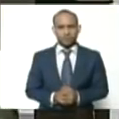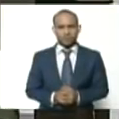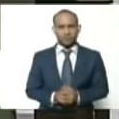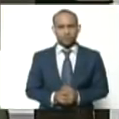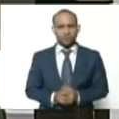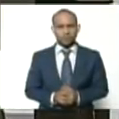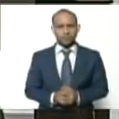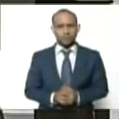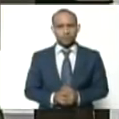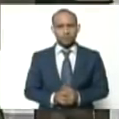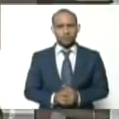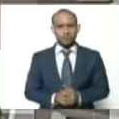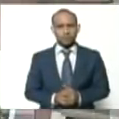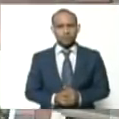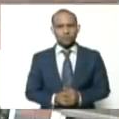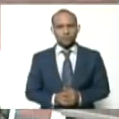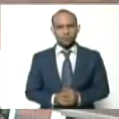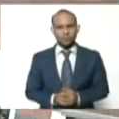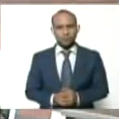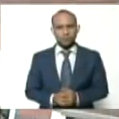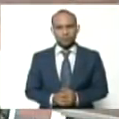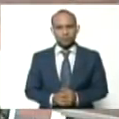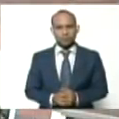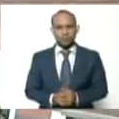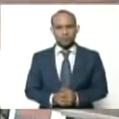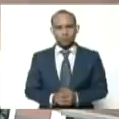y poderosa Asamblea Nacional de Venezuela.